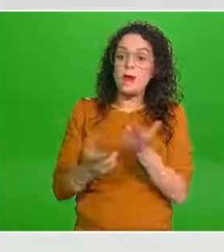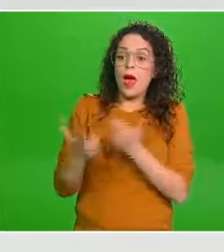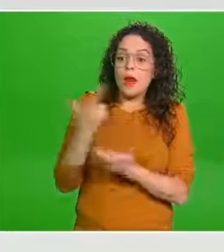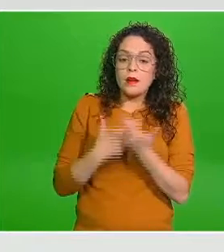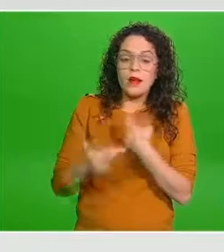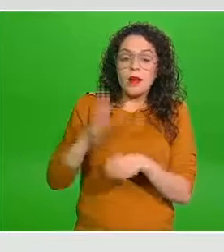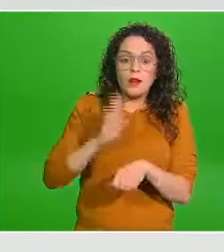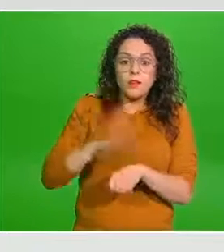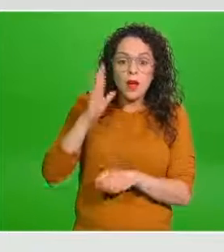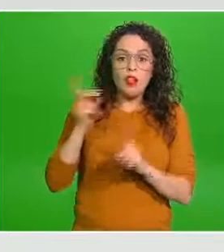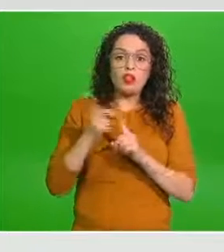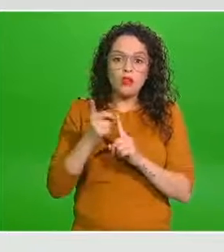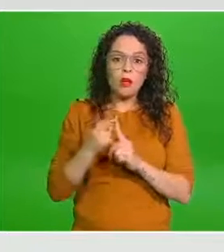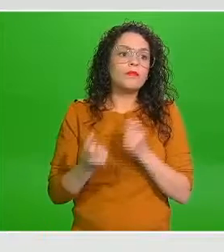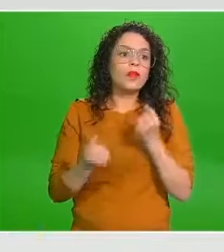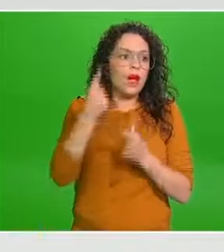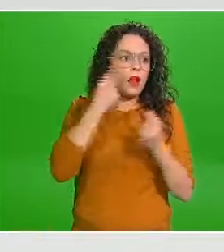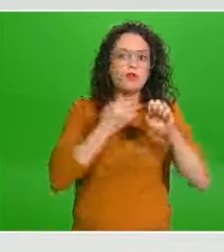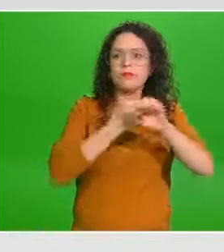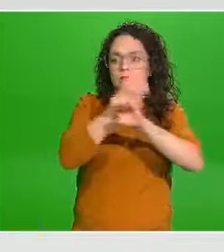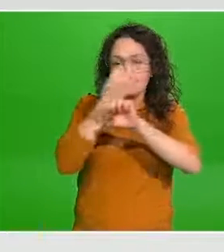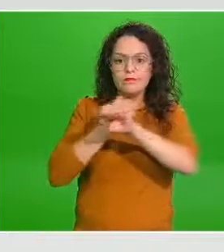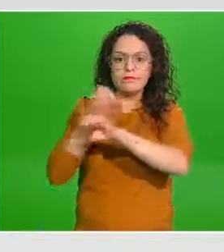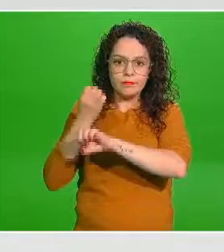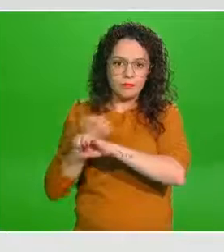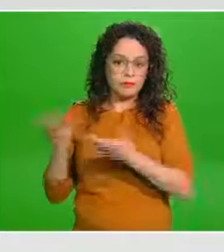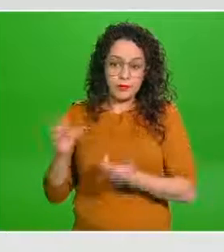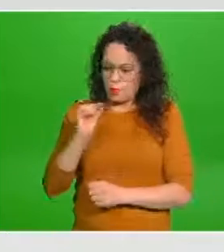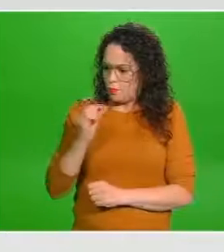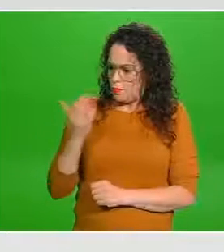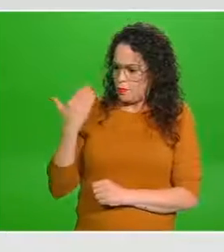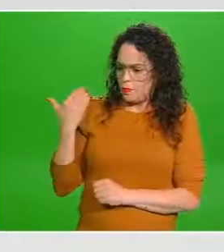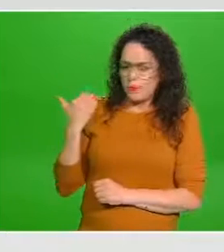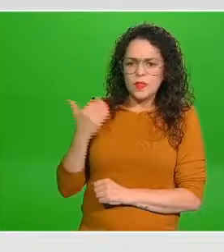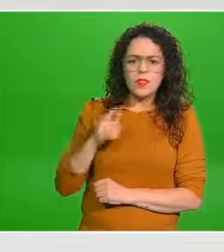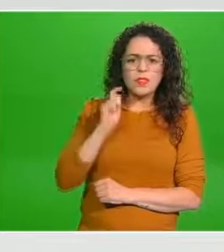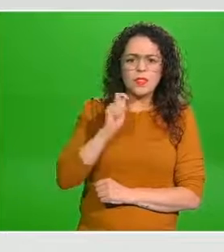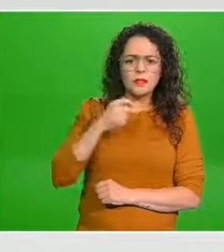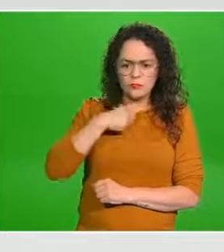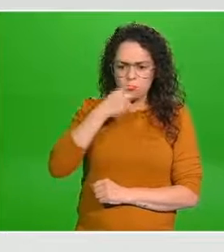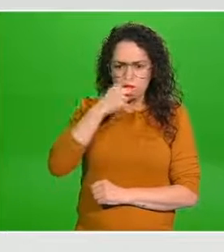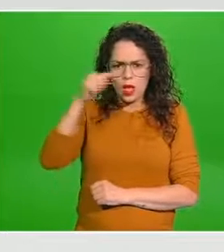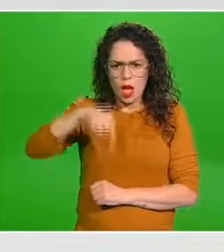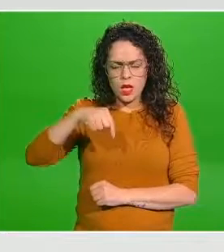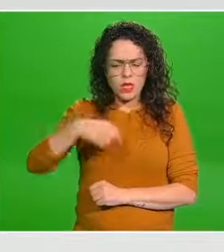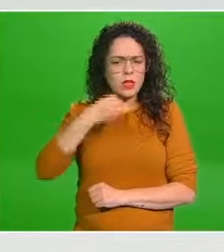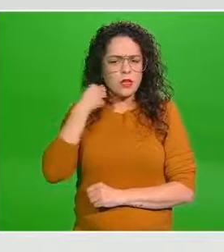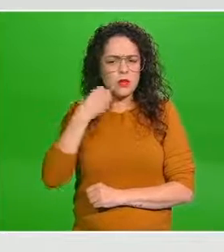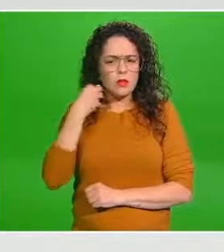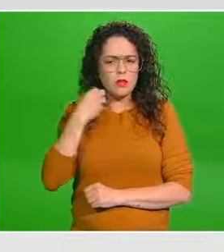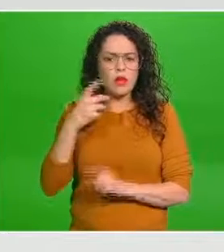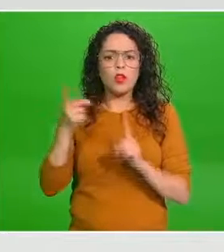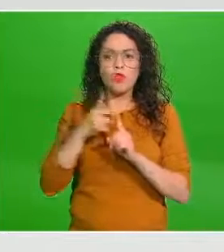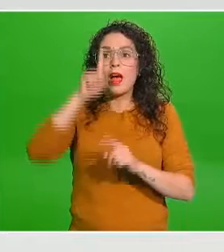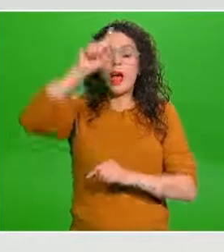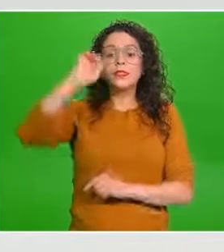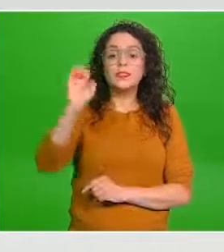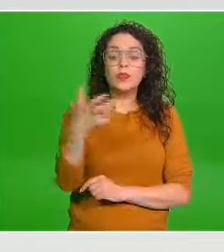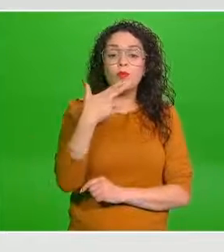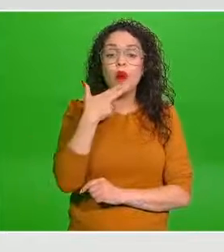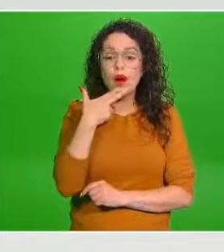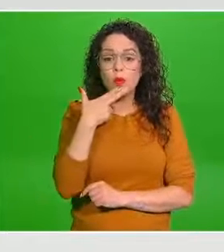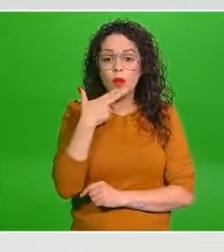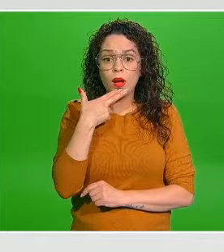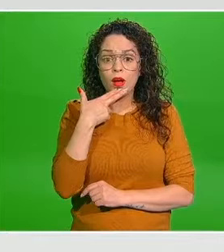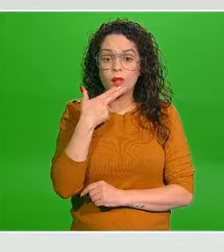en varias entidades federativas. Hace poco tuvimos el caso, lo mencionábamos en esta misma conferencia, de Chihuahua, que en su momento